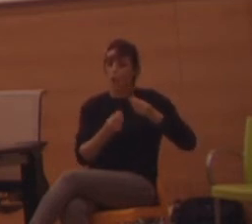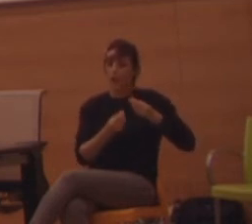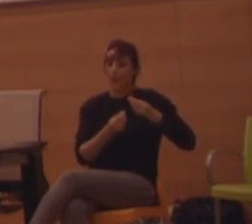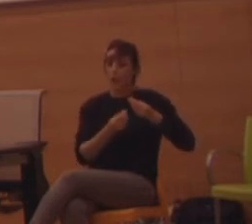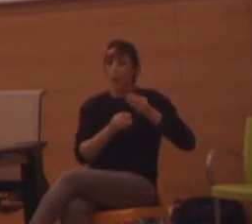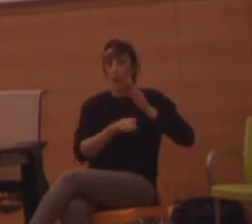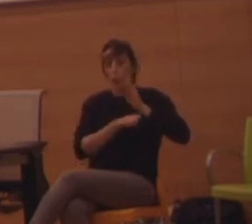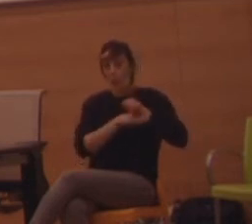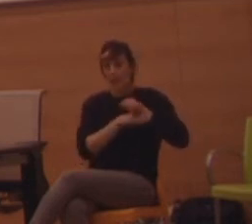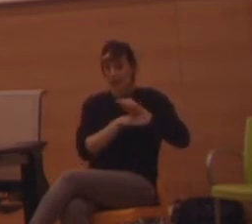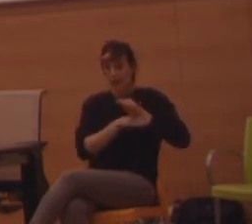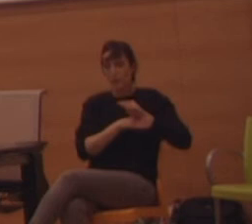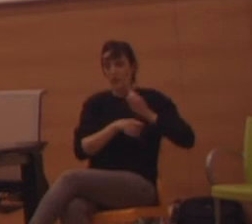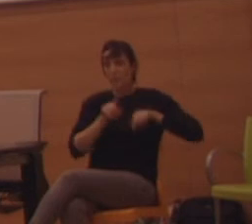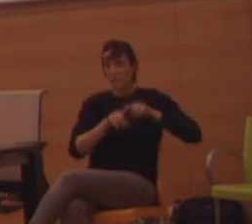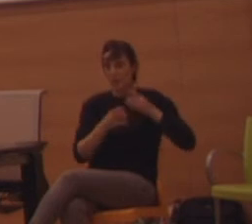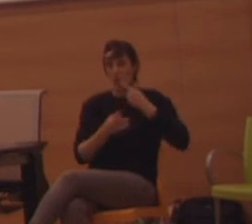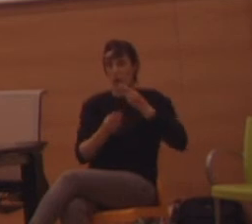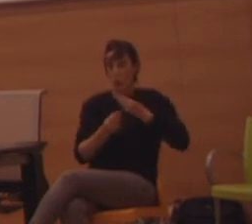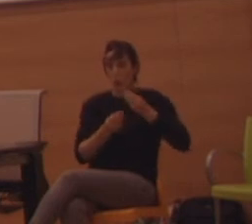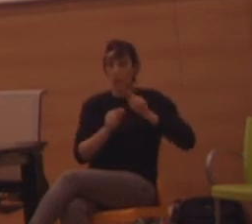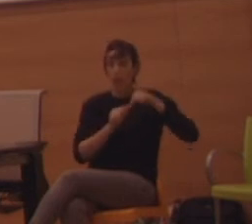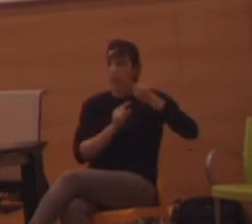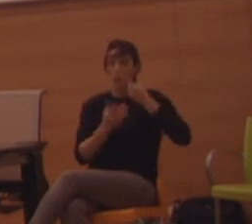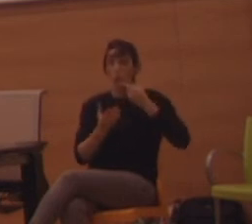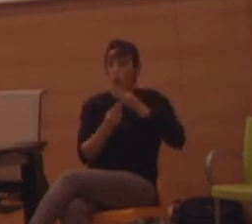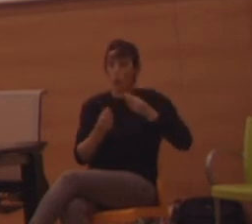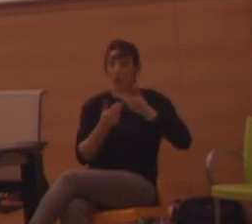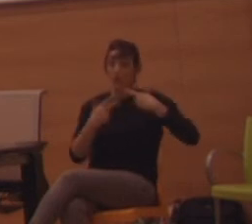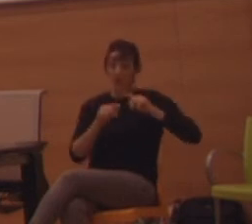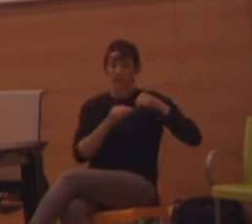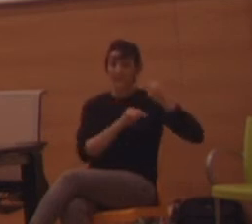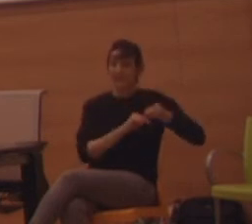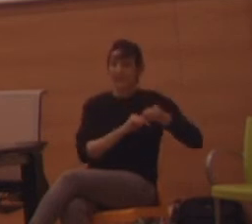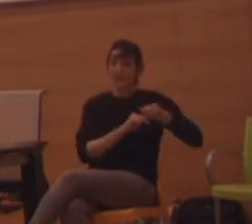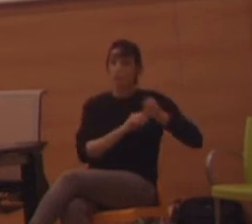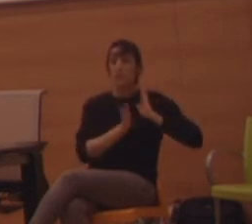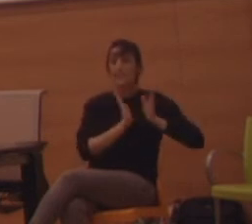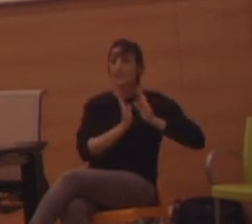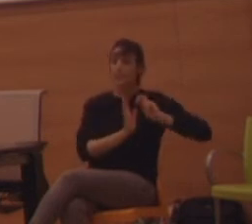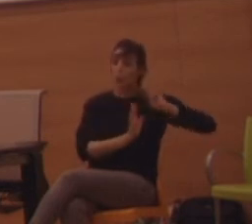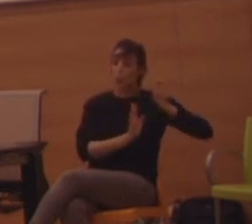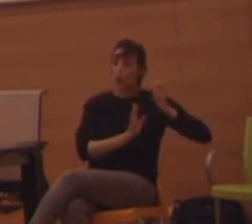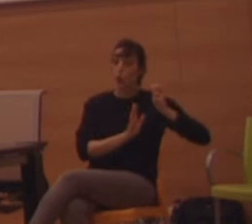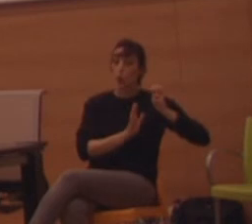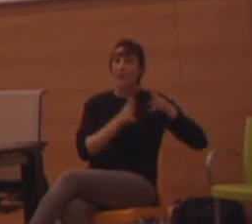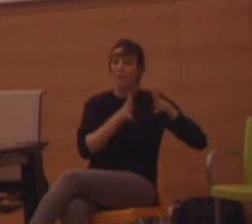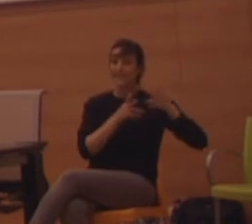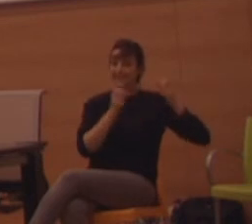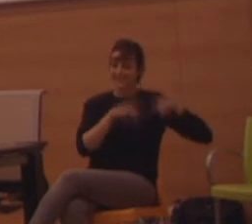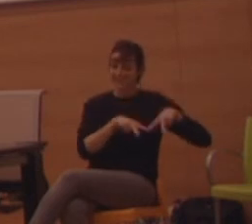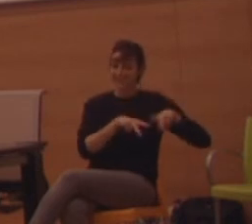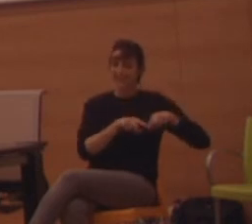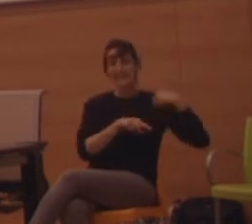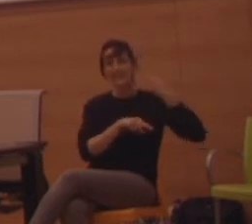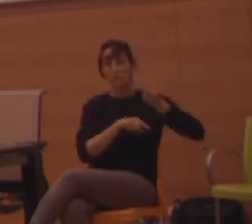tener exudado, se le pusieron también apósitos de fibra de colorides sin plata, ¿no? Se le